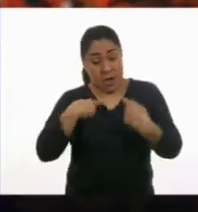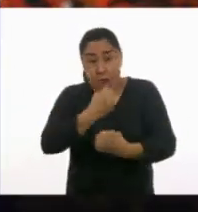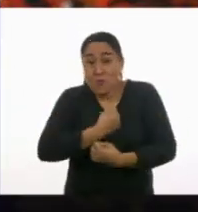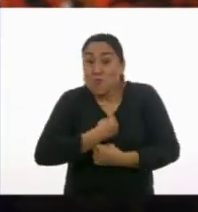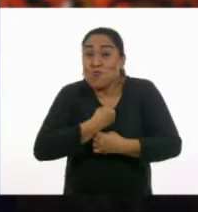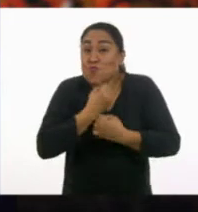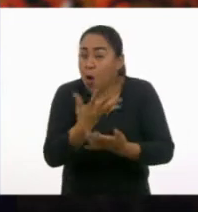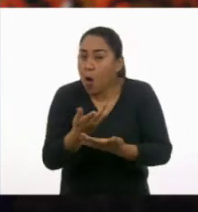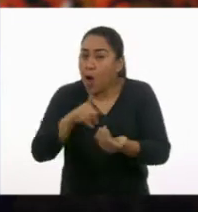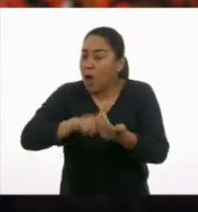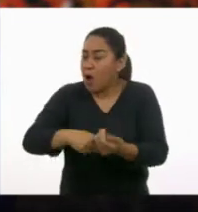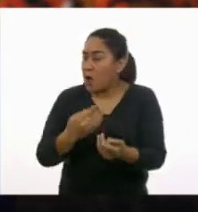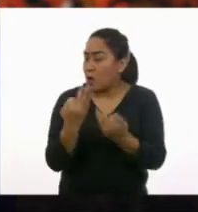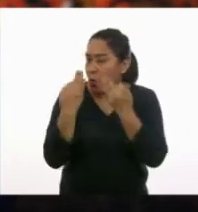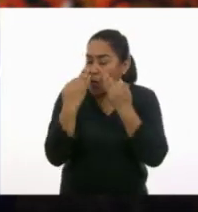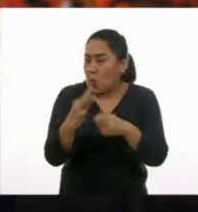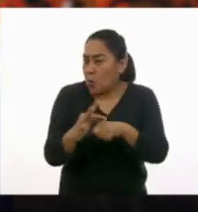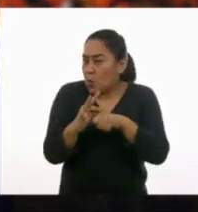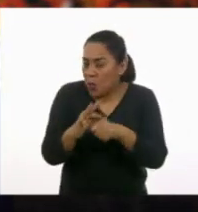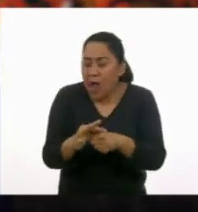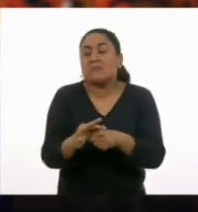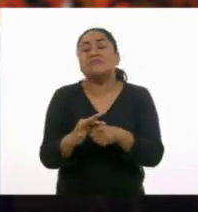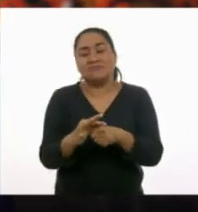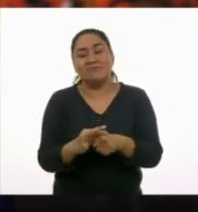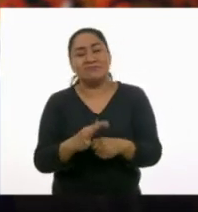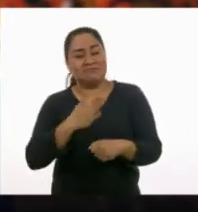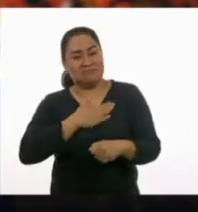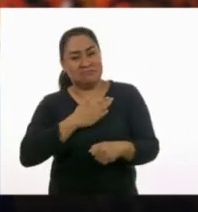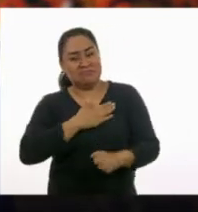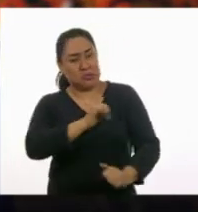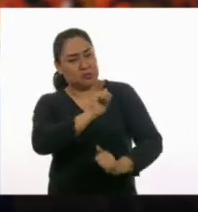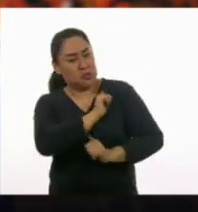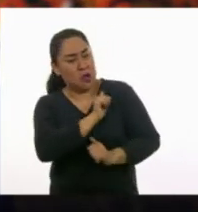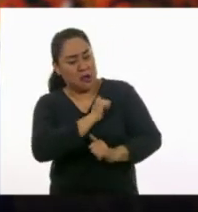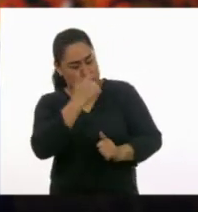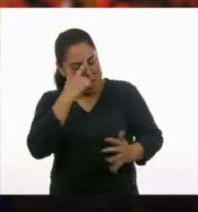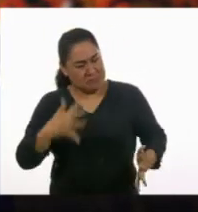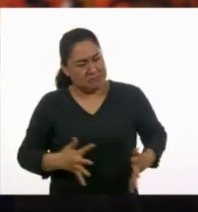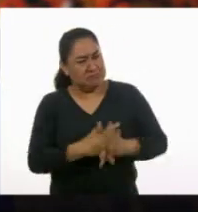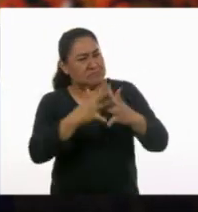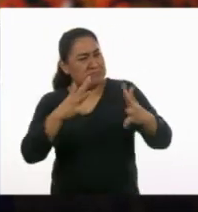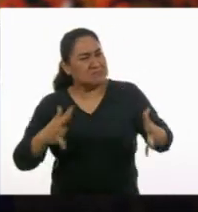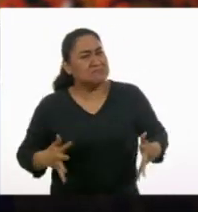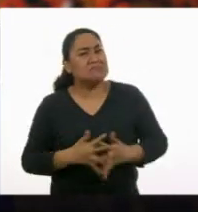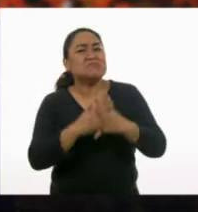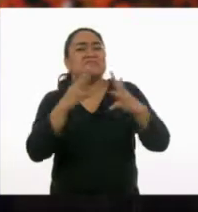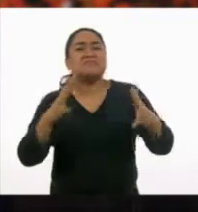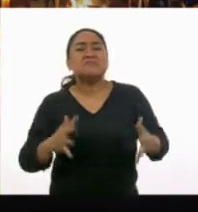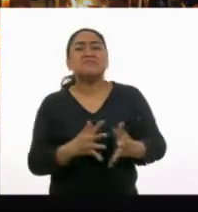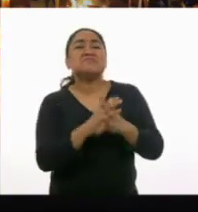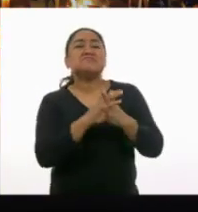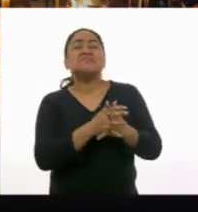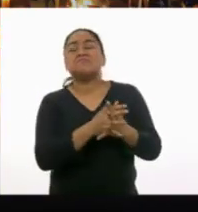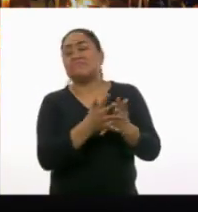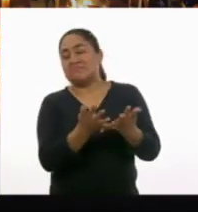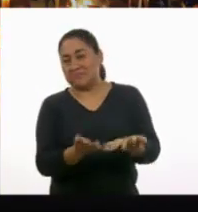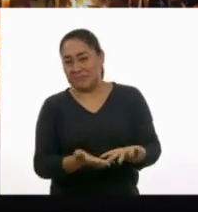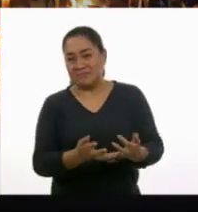testimonio son el guerrero y el arma en el inútil combate.